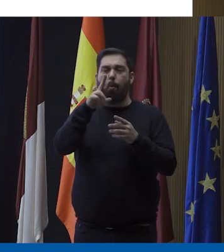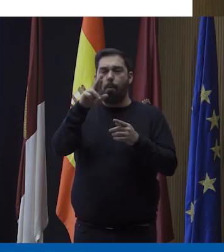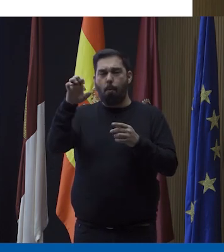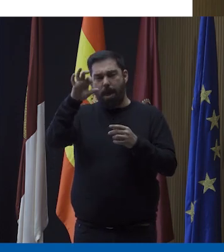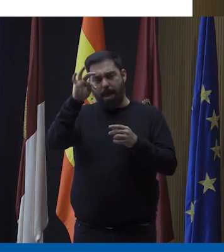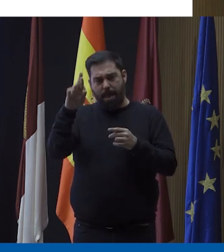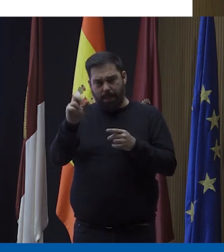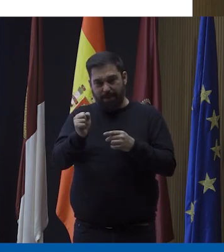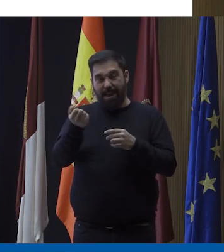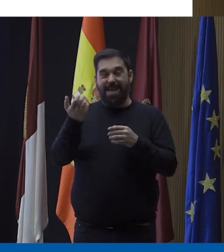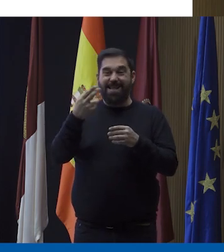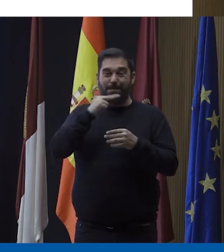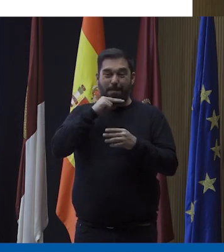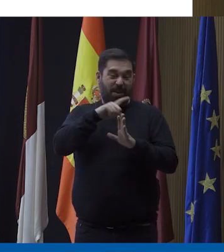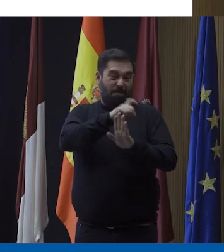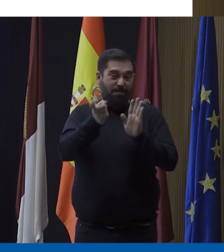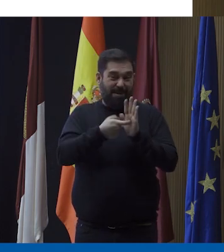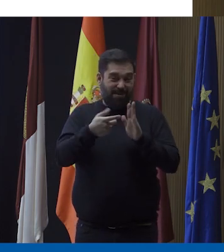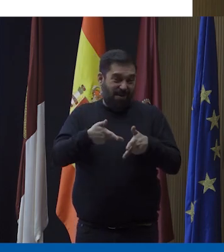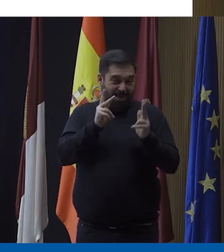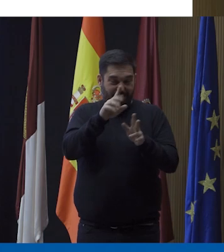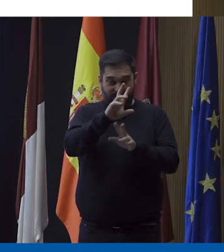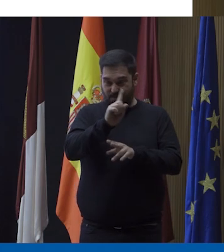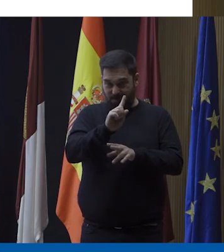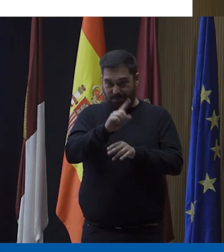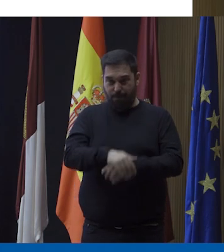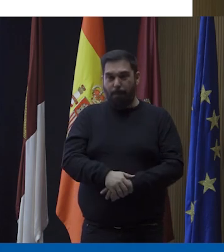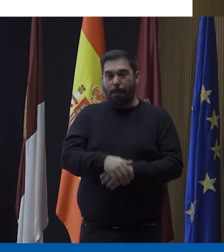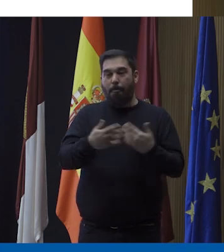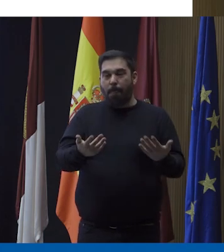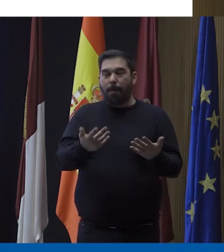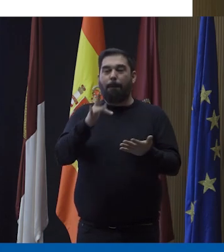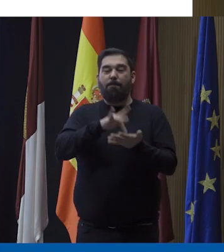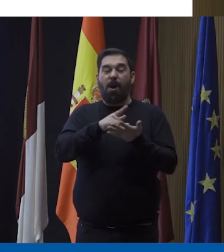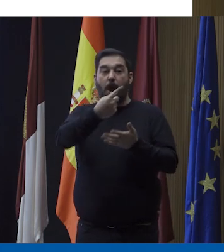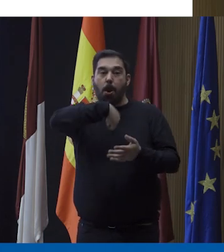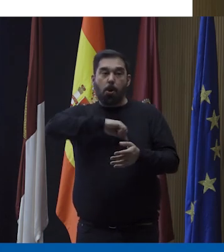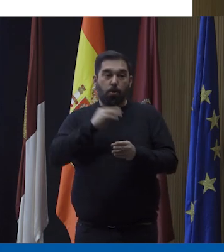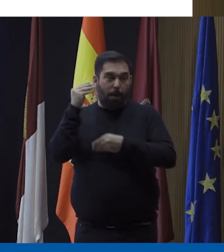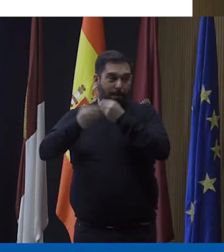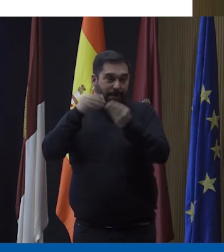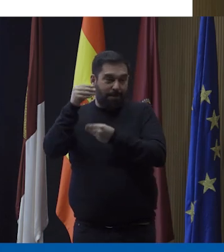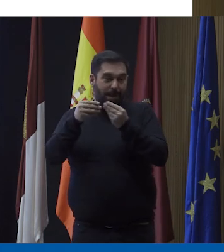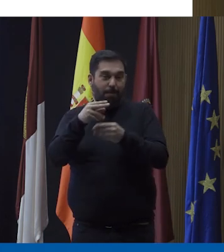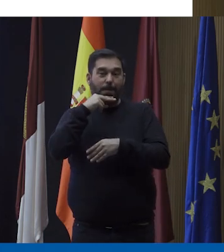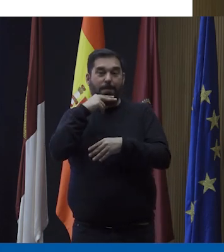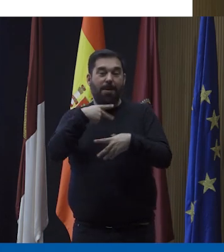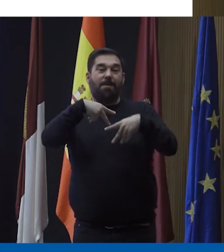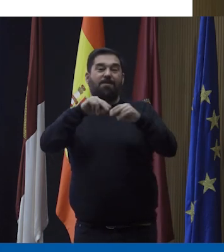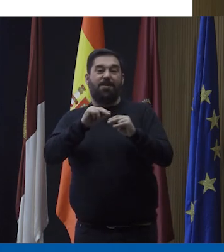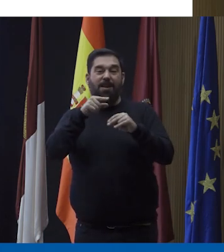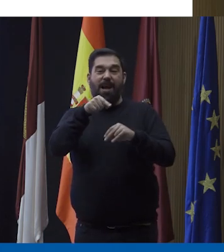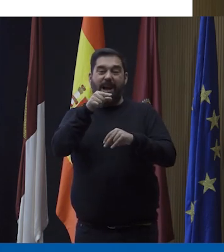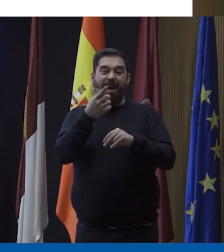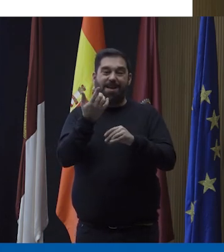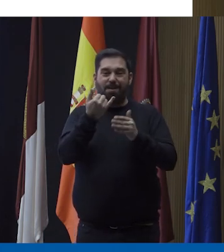salga toda la orina. O luego muchas veces lo que sucede es que cuando ya nos creemos que hemos terminado de orinar, pues es cuando se produce